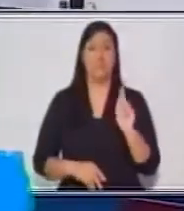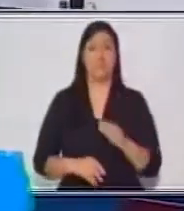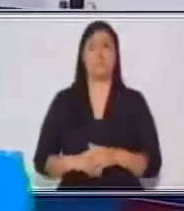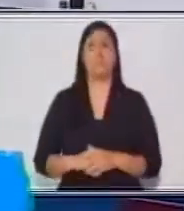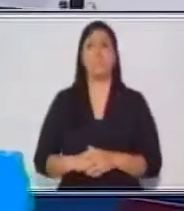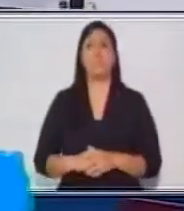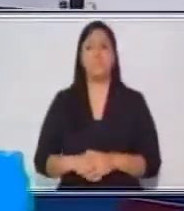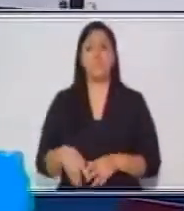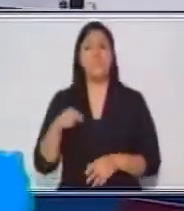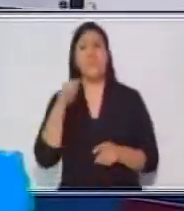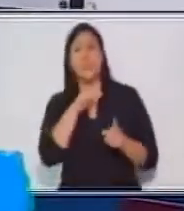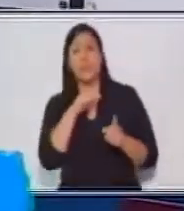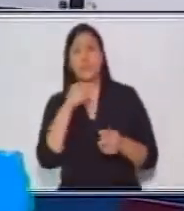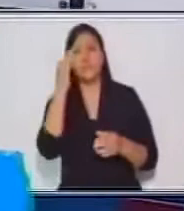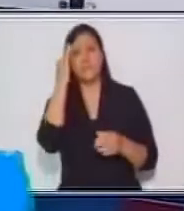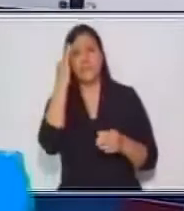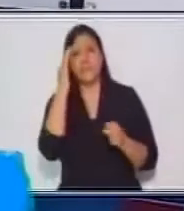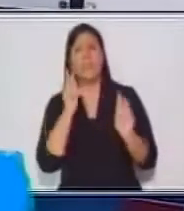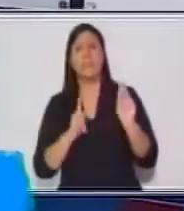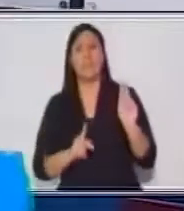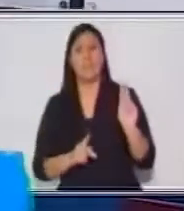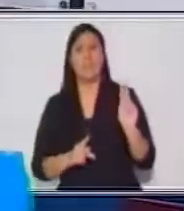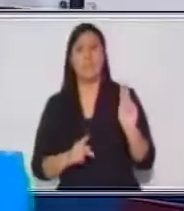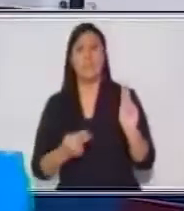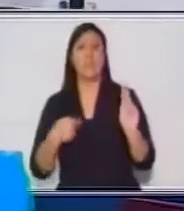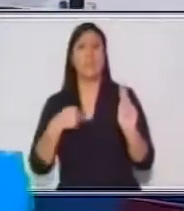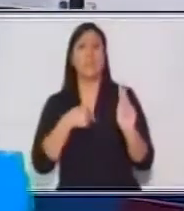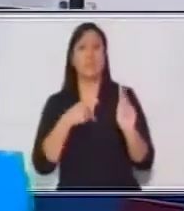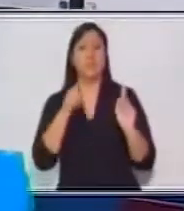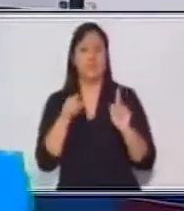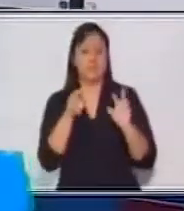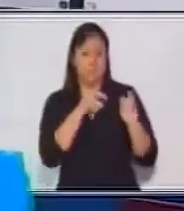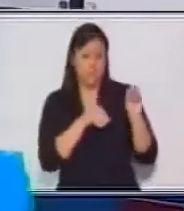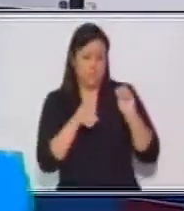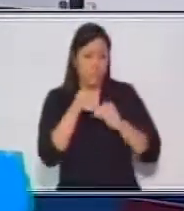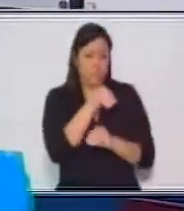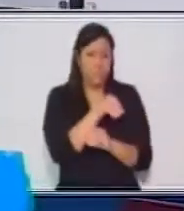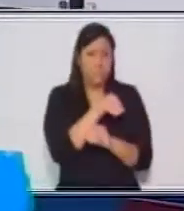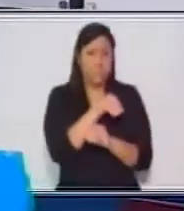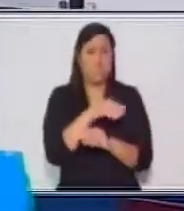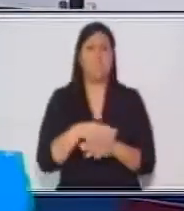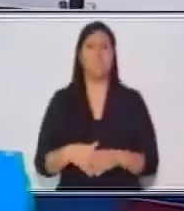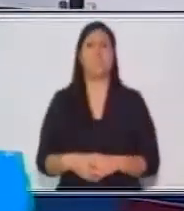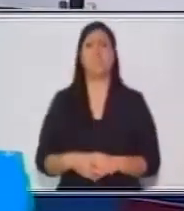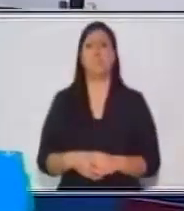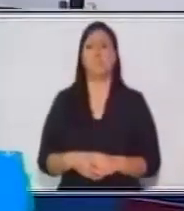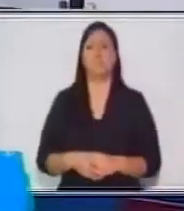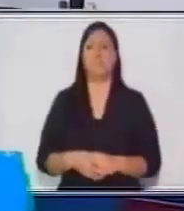para encontrar el valor de Y, vamos a sustituir, ¿verdad?,